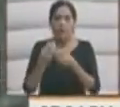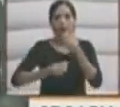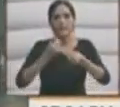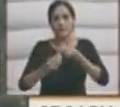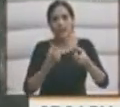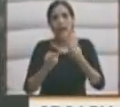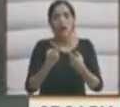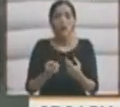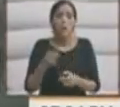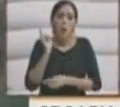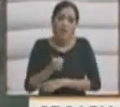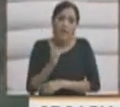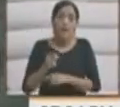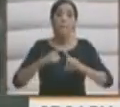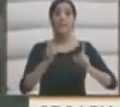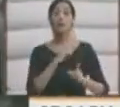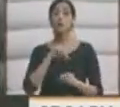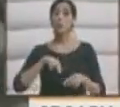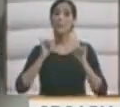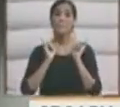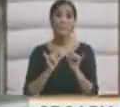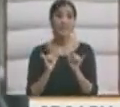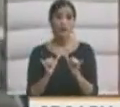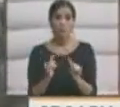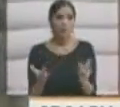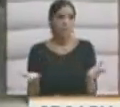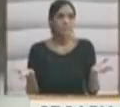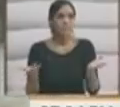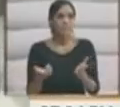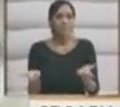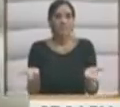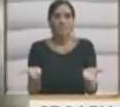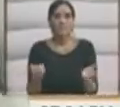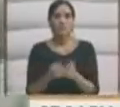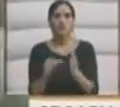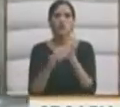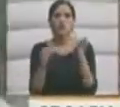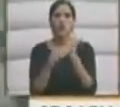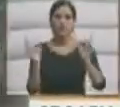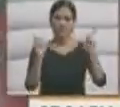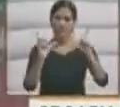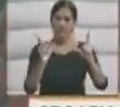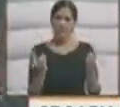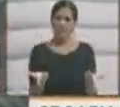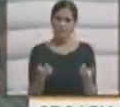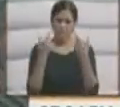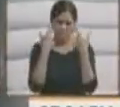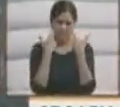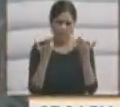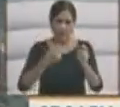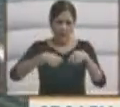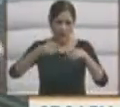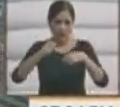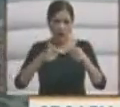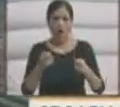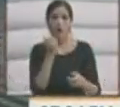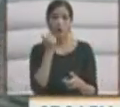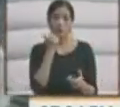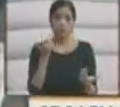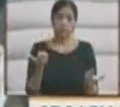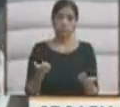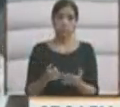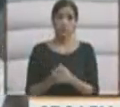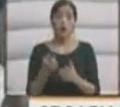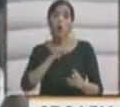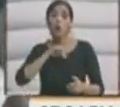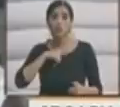debe, pero nosotros mismos no mascamos medios para arrodillarnos ante comerciantes y entonces defendemos